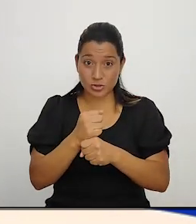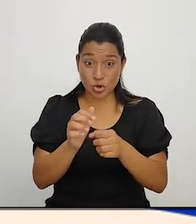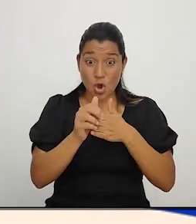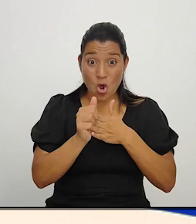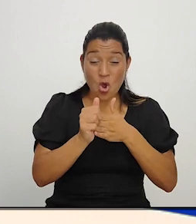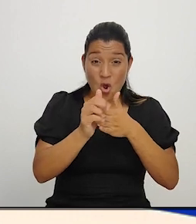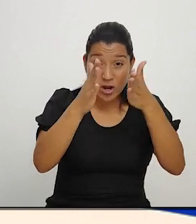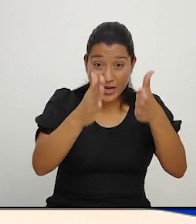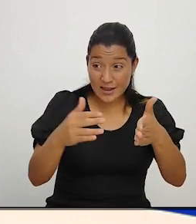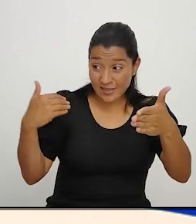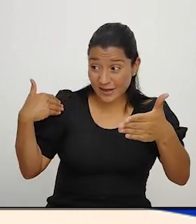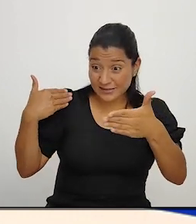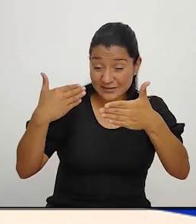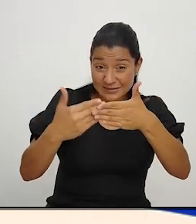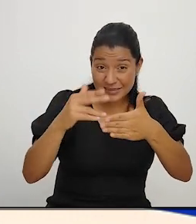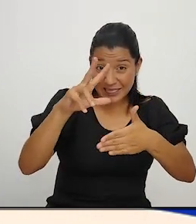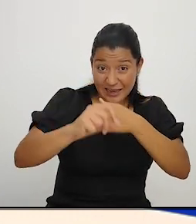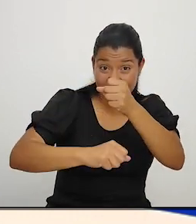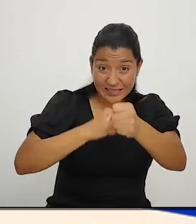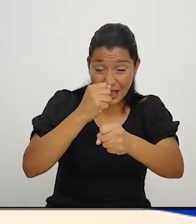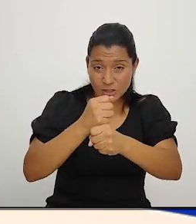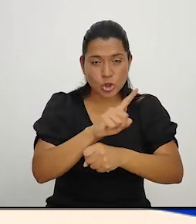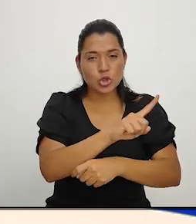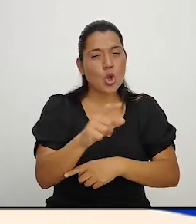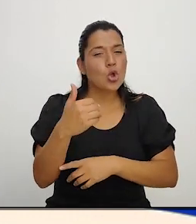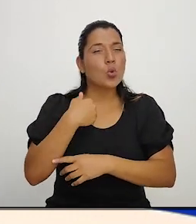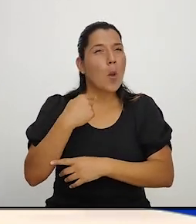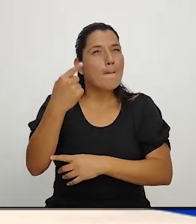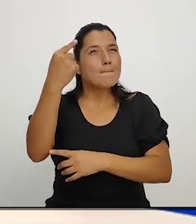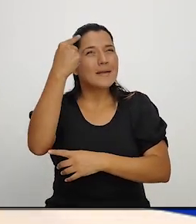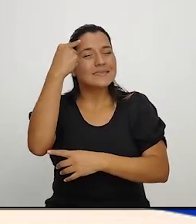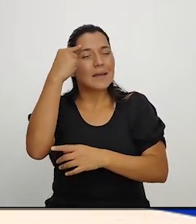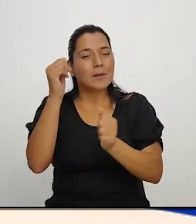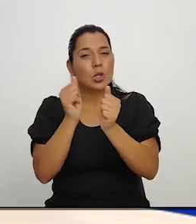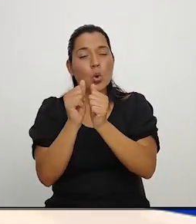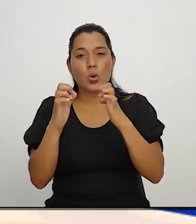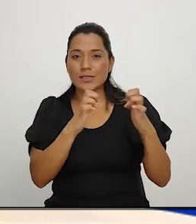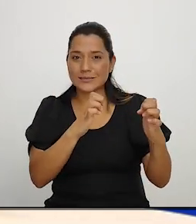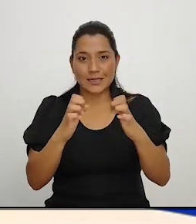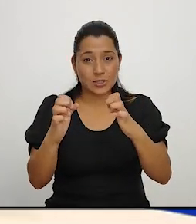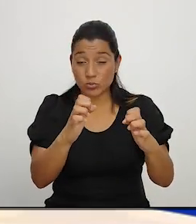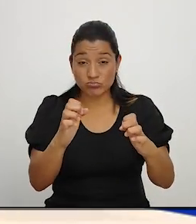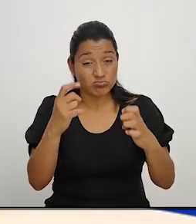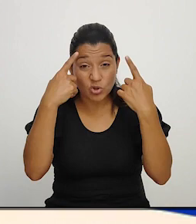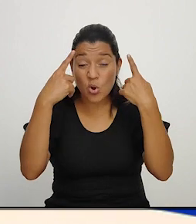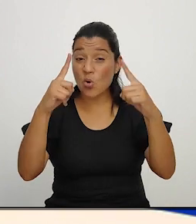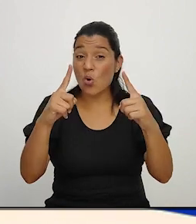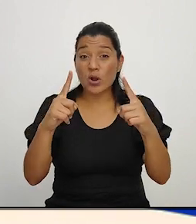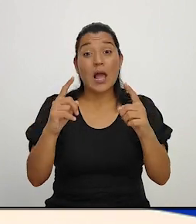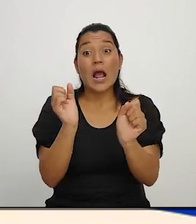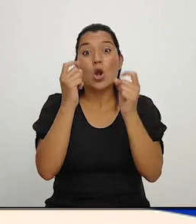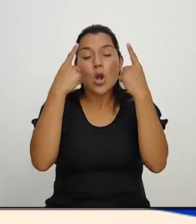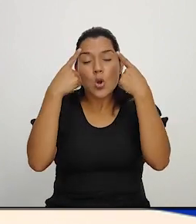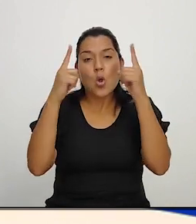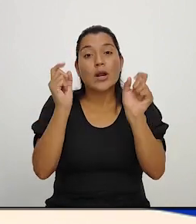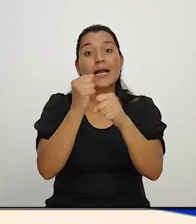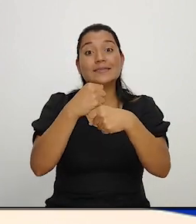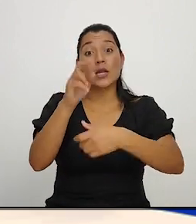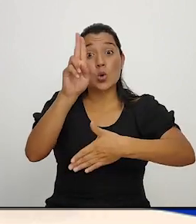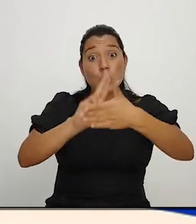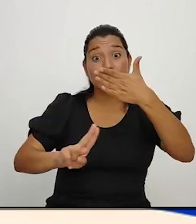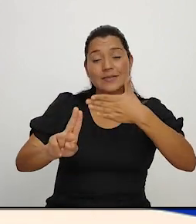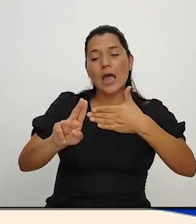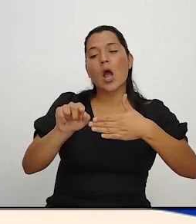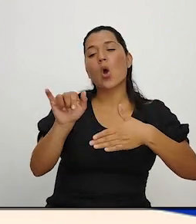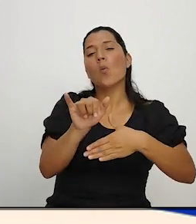décadas no han tenido la visión estratégica de hacer a esta universidad la mejor Universidad de Costa Rica se